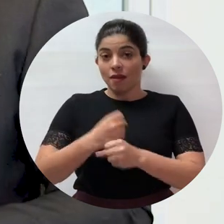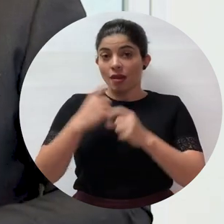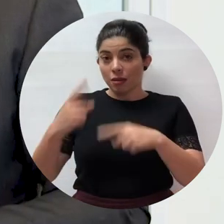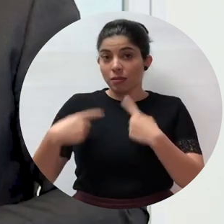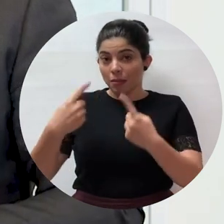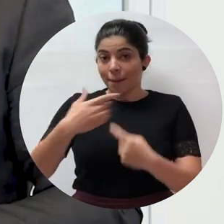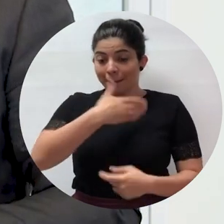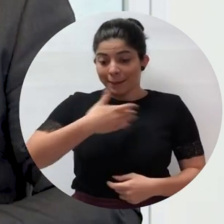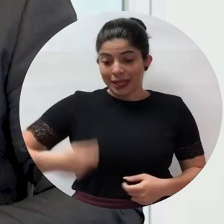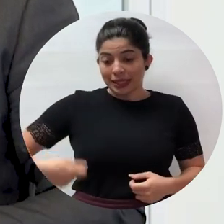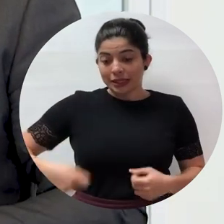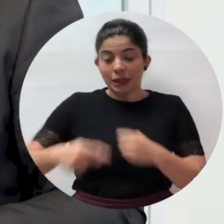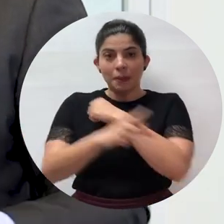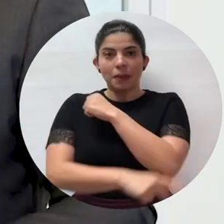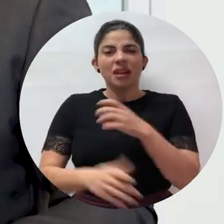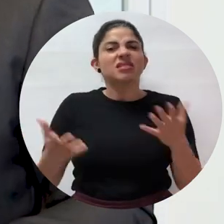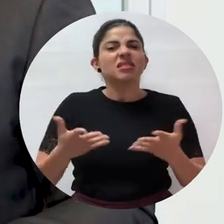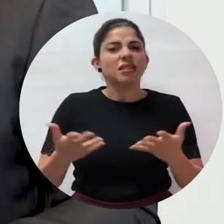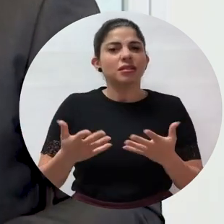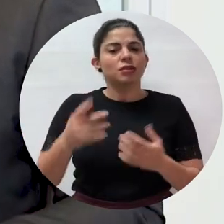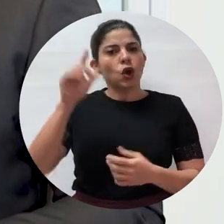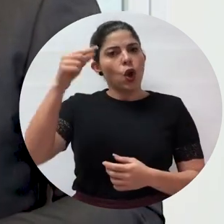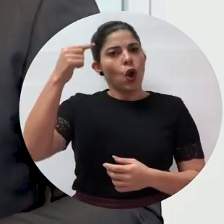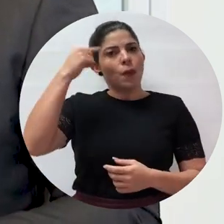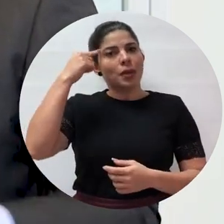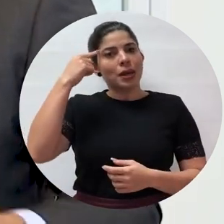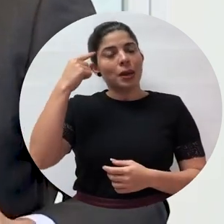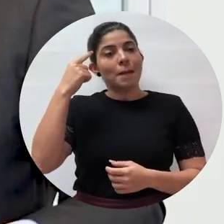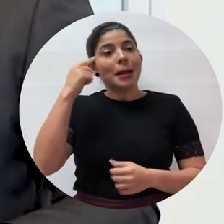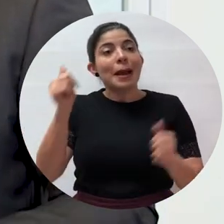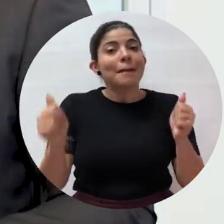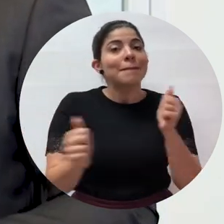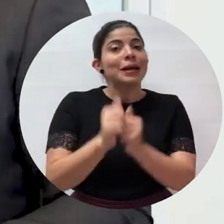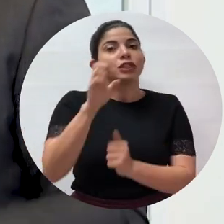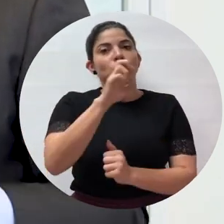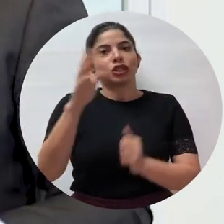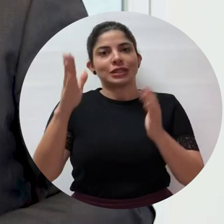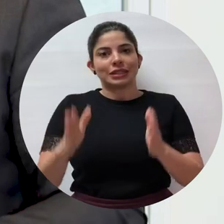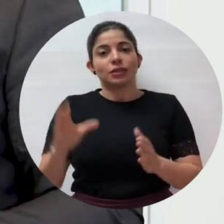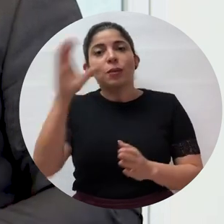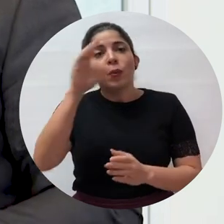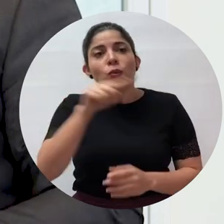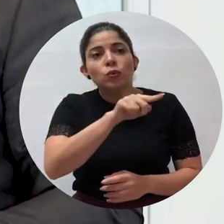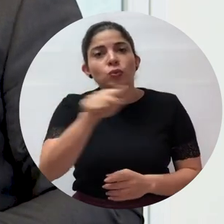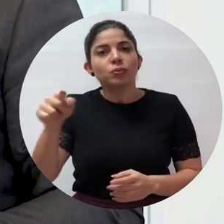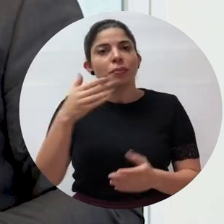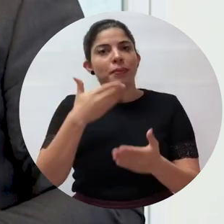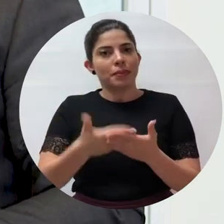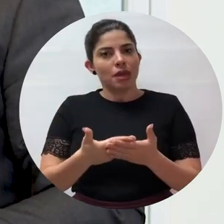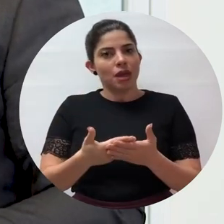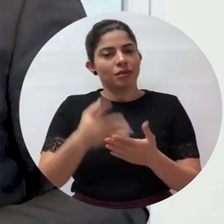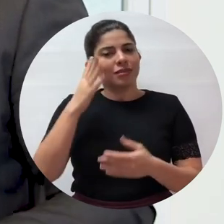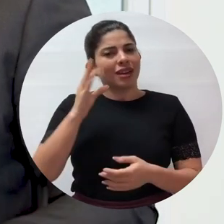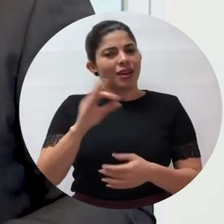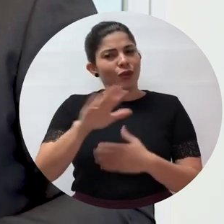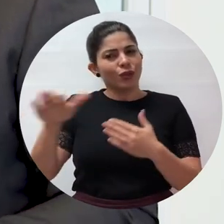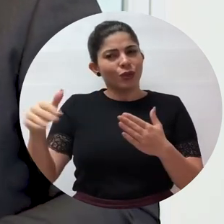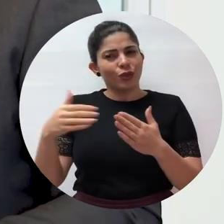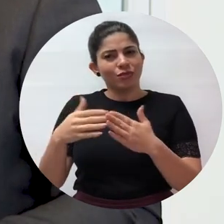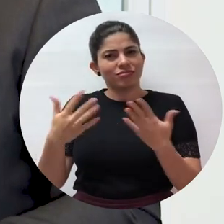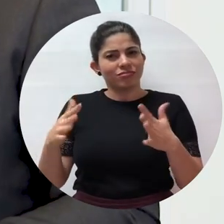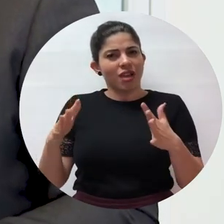Mi trabajo como presidente de la República es gobernar para la mayoría de los costarricenses y su bienestar. Y creo que